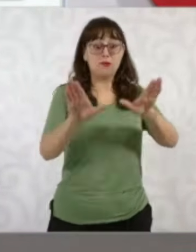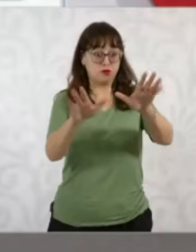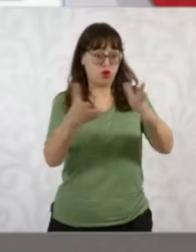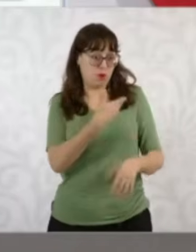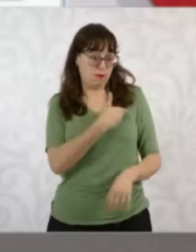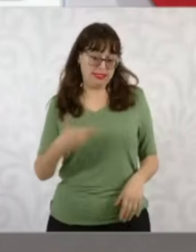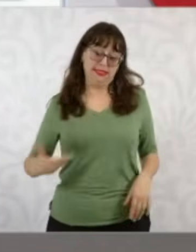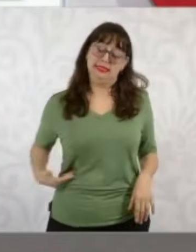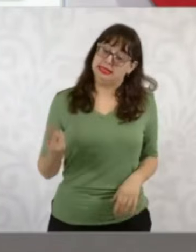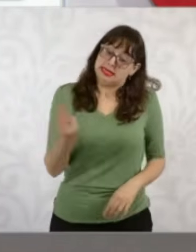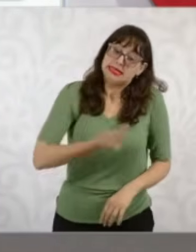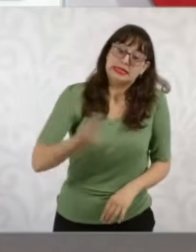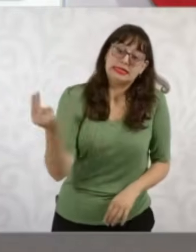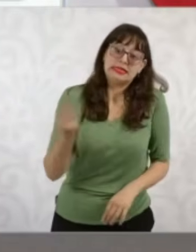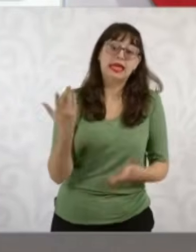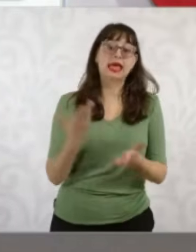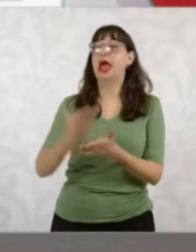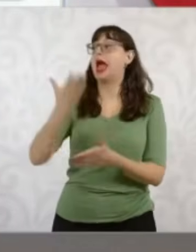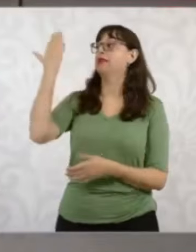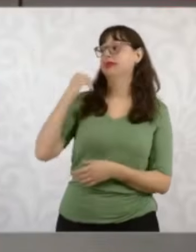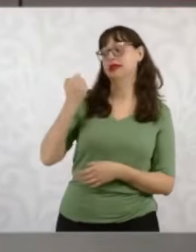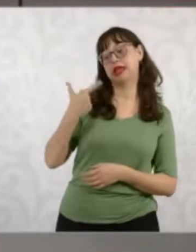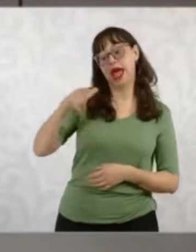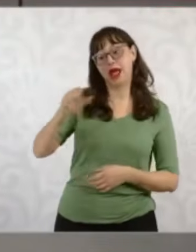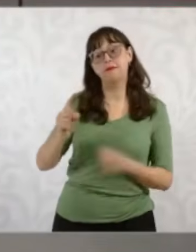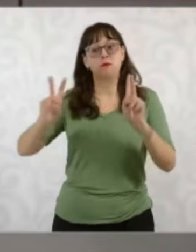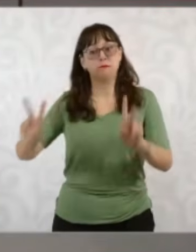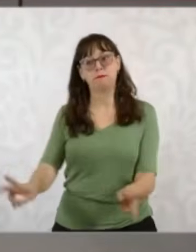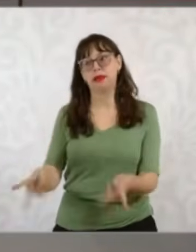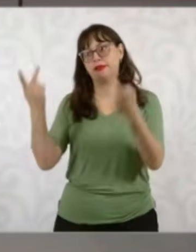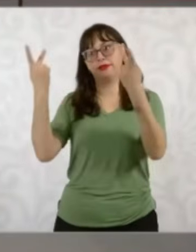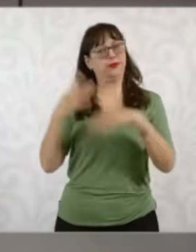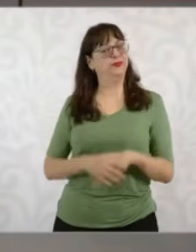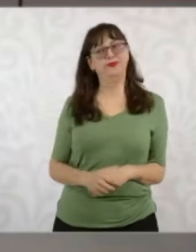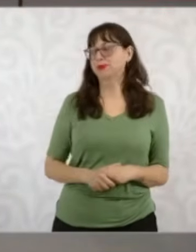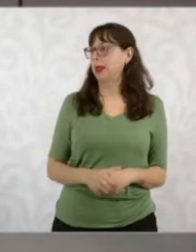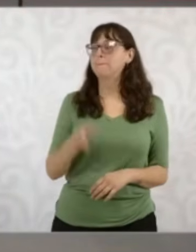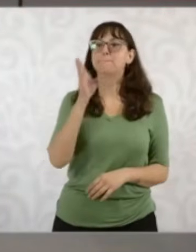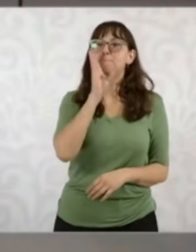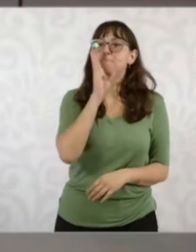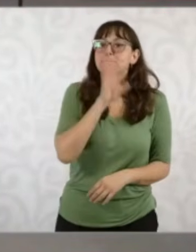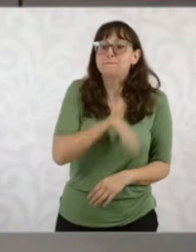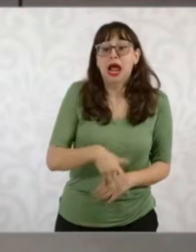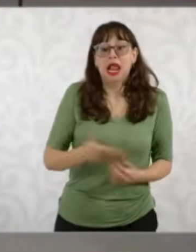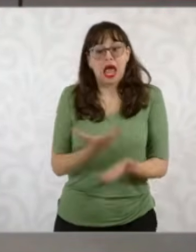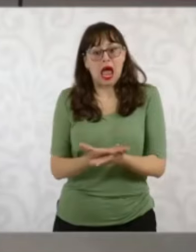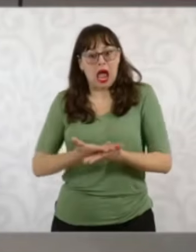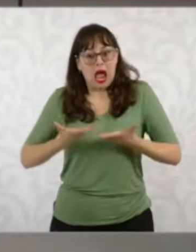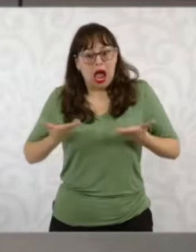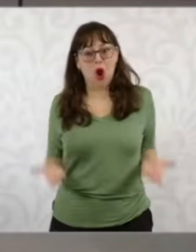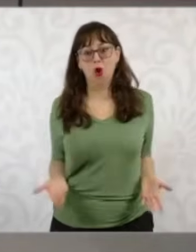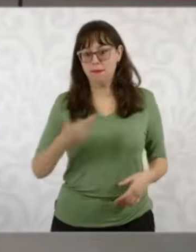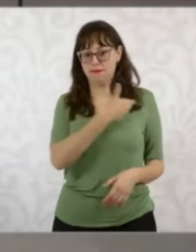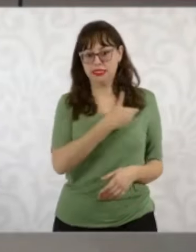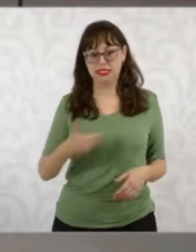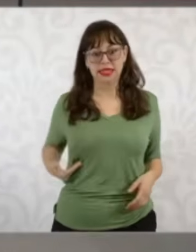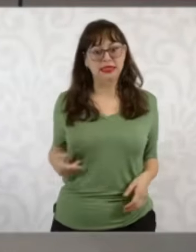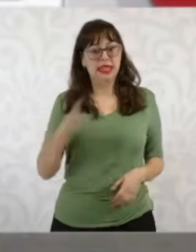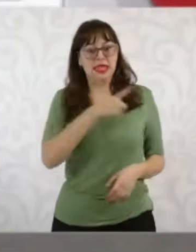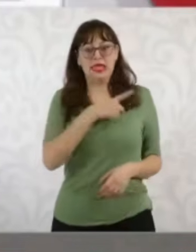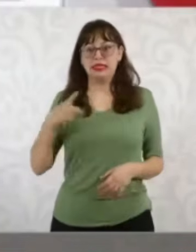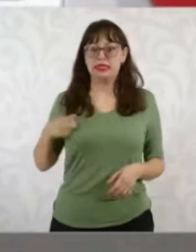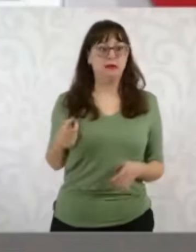lo rifara para hacer populismo. Que el jefe de Estado dependa por completo de las aerolíneas comerciales